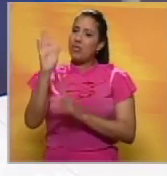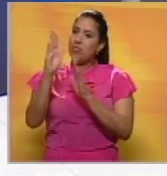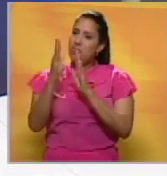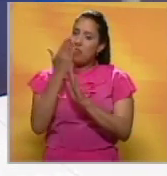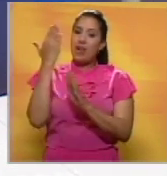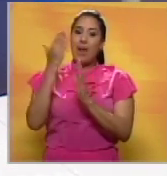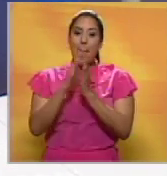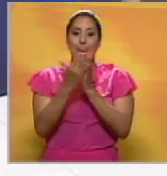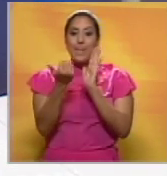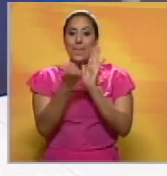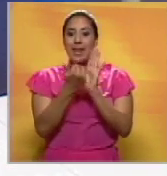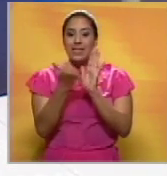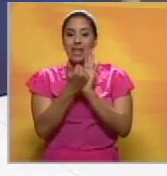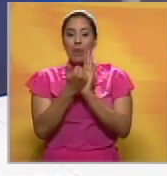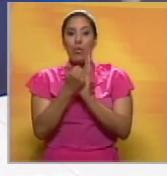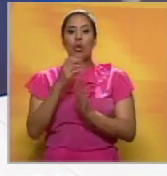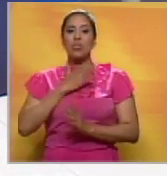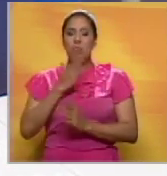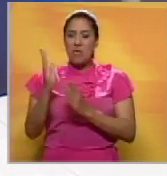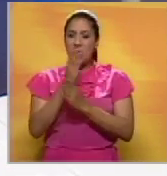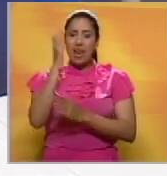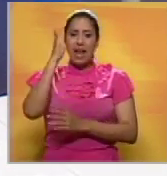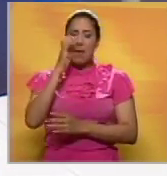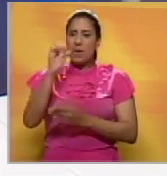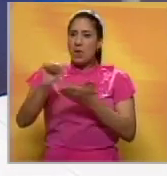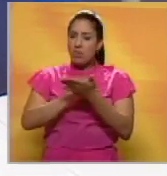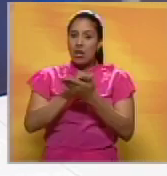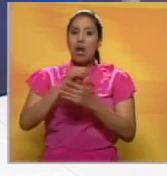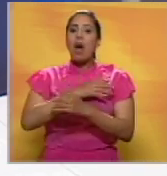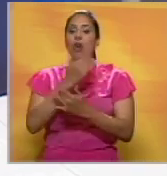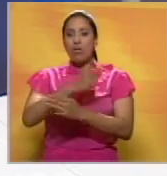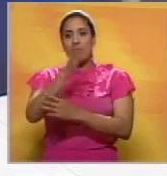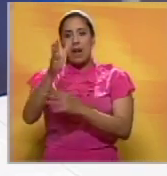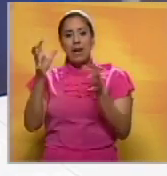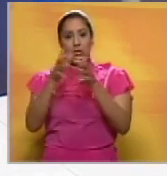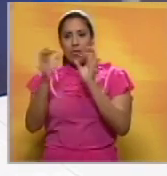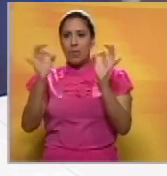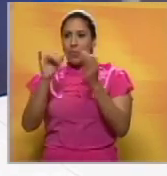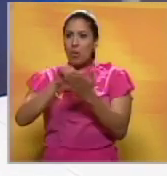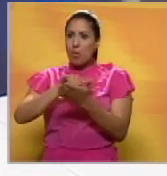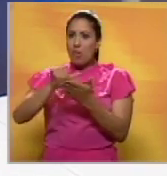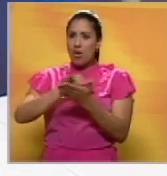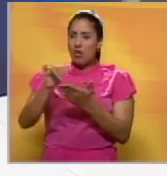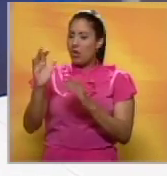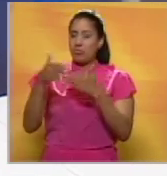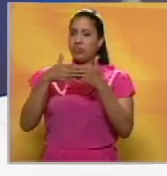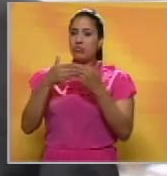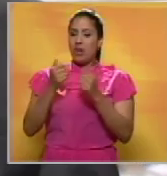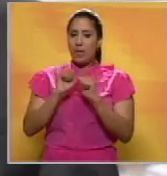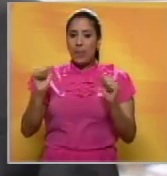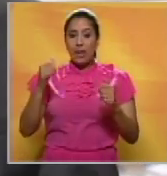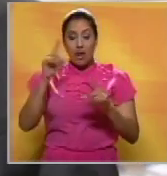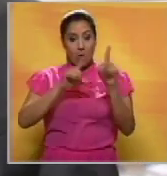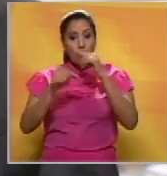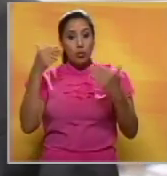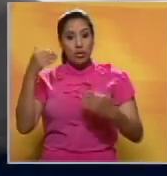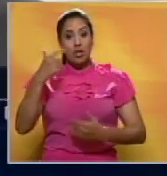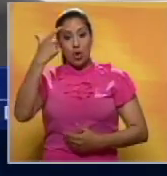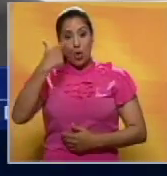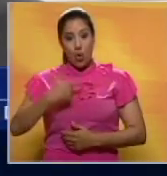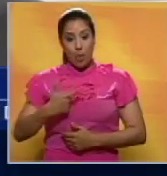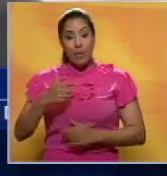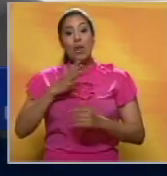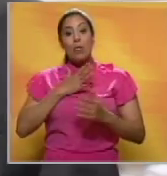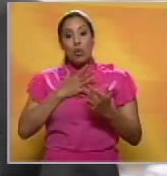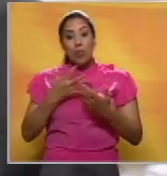del pasaporte del gobernador de Miranda, Enrique Capriles, quien acudiría a una reunión en la sede del organismo en Nueva York. En Twitter, el funcionario